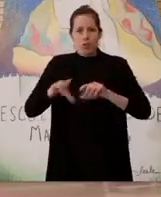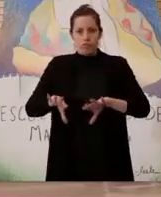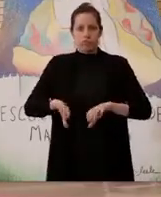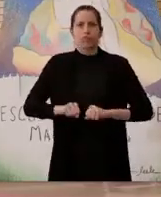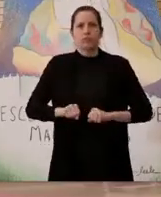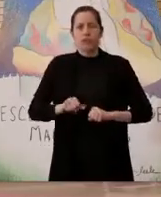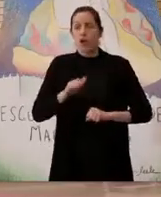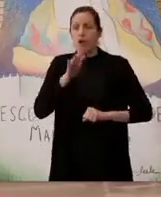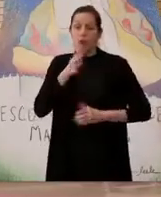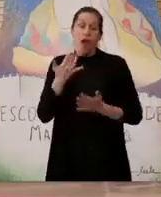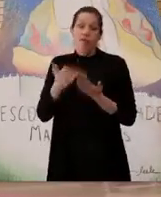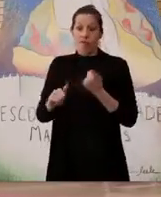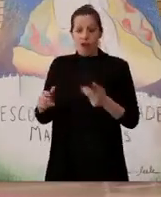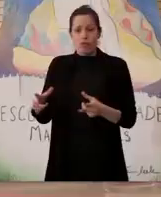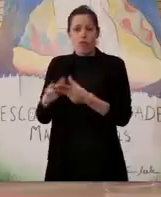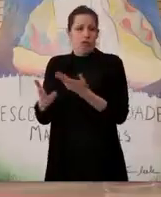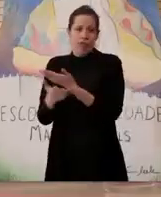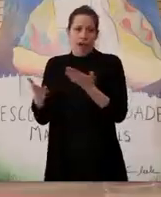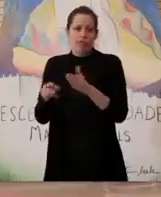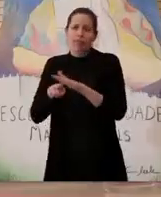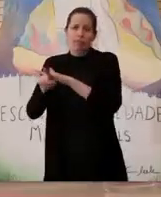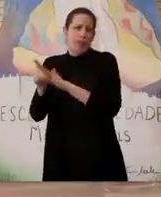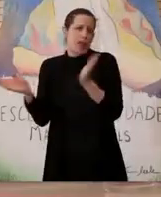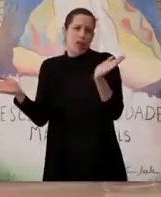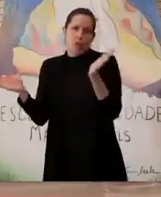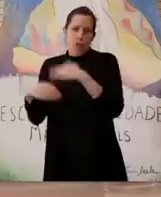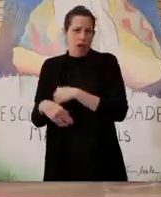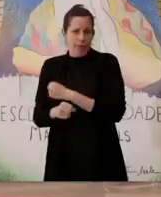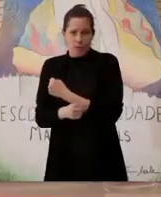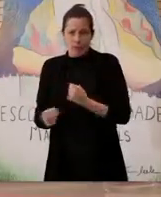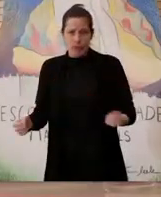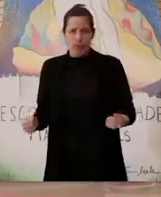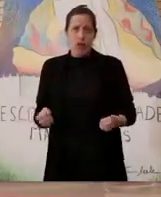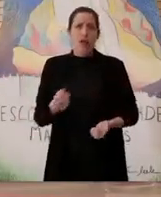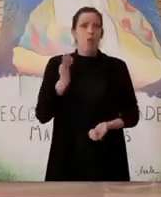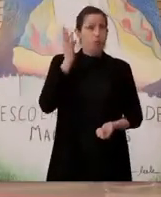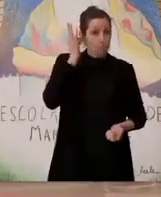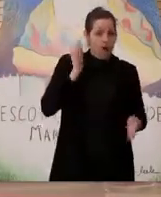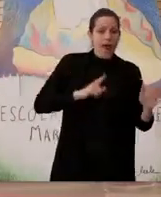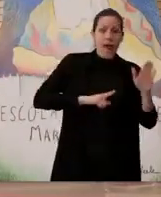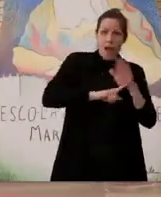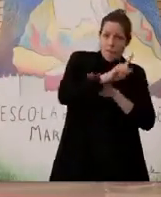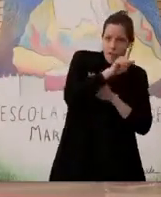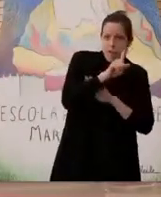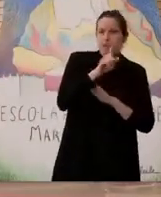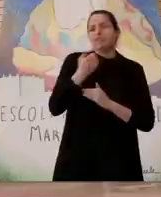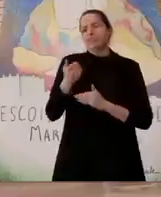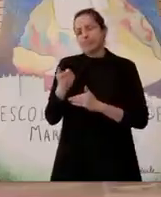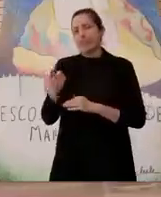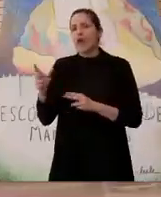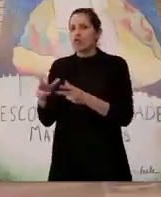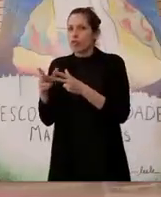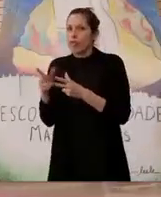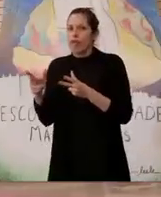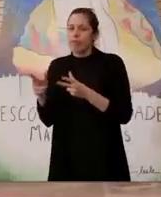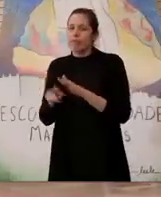no solo son asmuyeresas que avanzan cuando avanzan las mujeres avanza a sociedades los del consultorio y